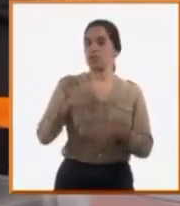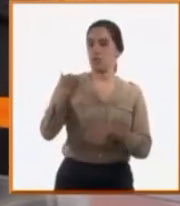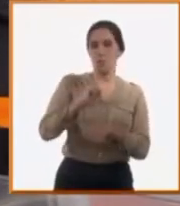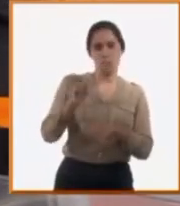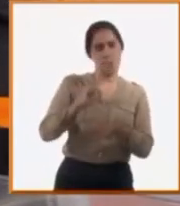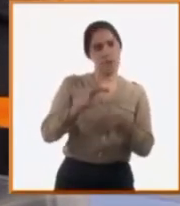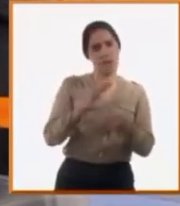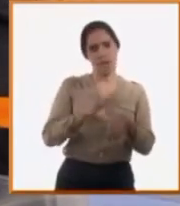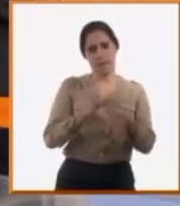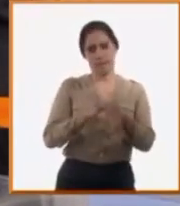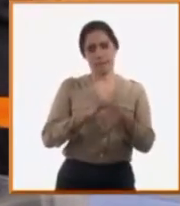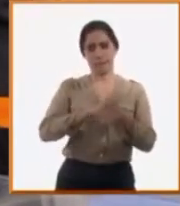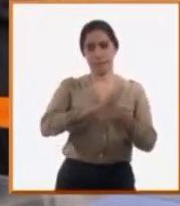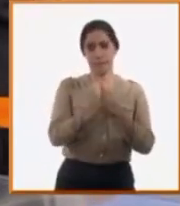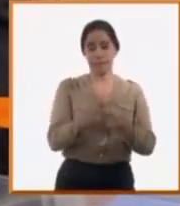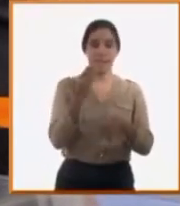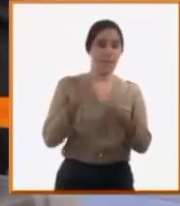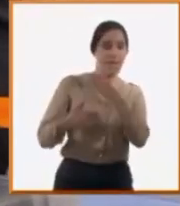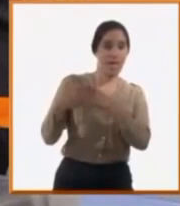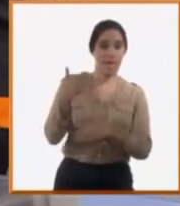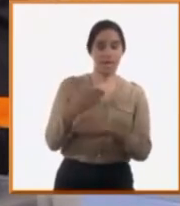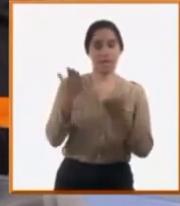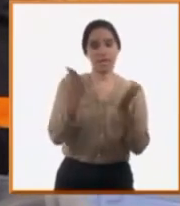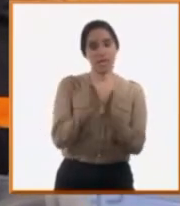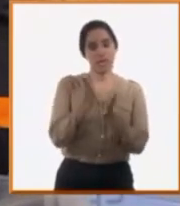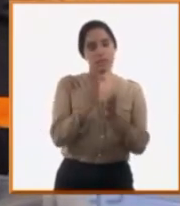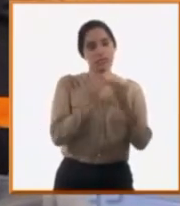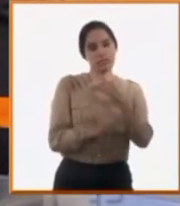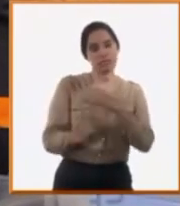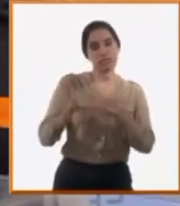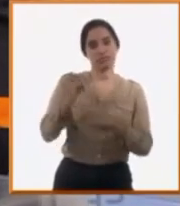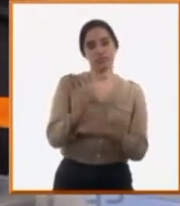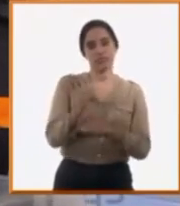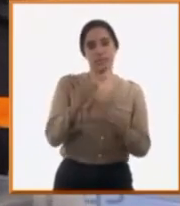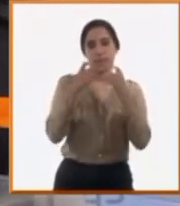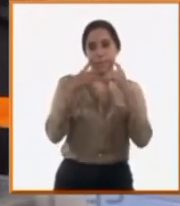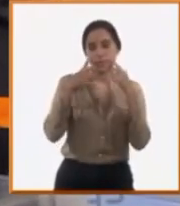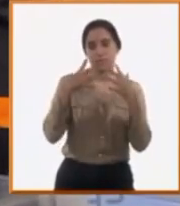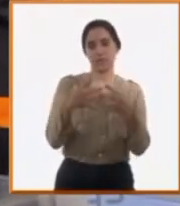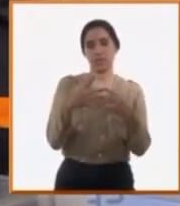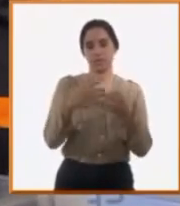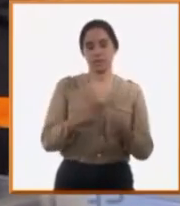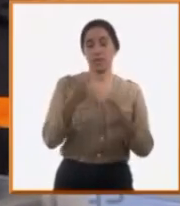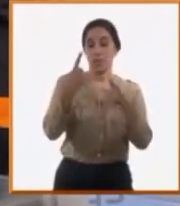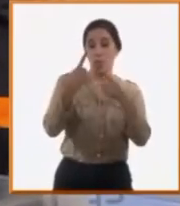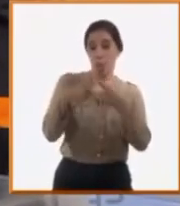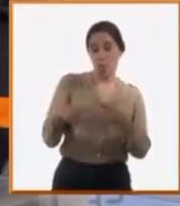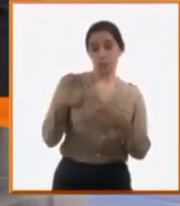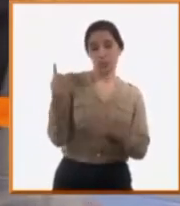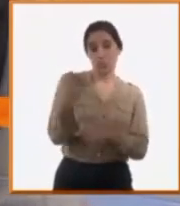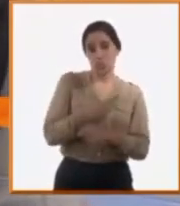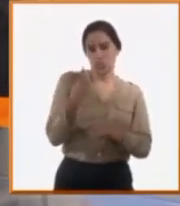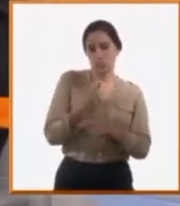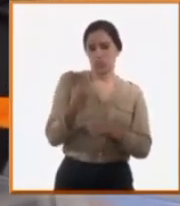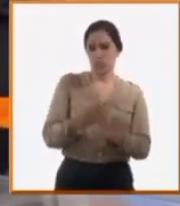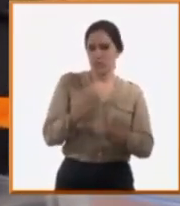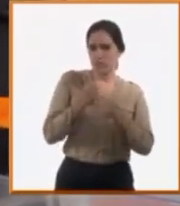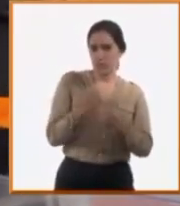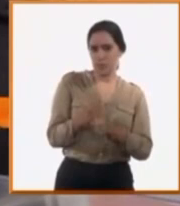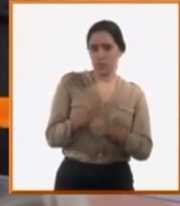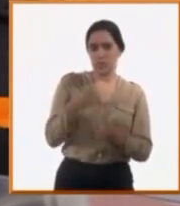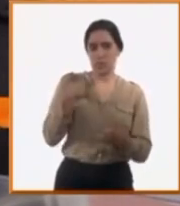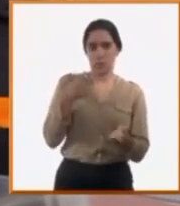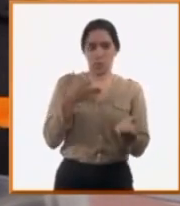superior cada vez que tiene que enfrentar una gran tarea sale fortalecido Otro aspecto que nos fortalece y que también